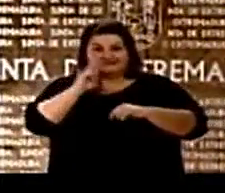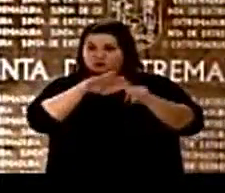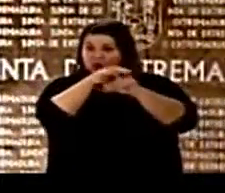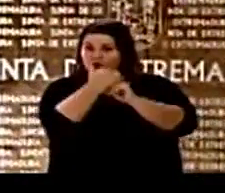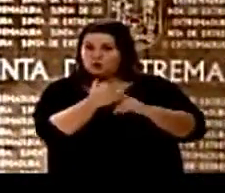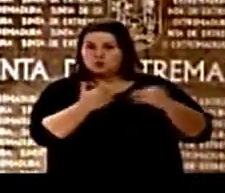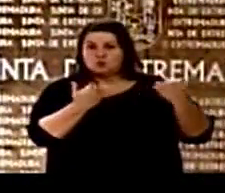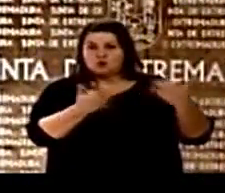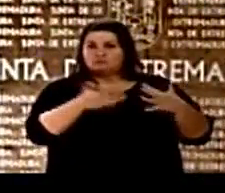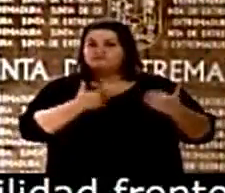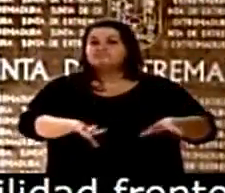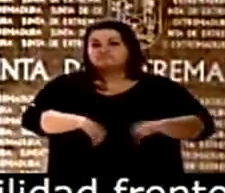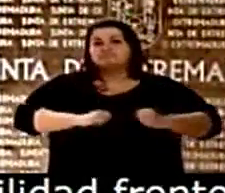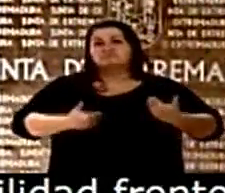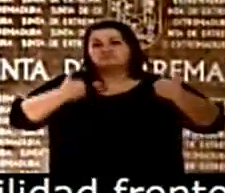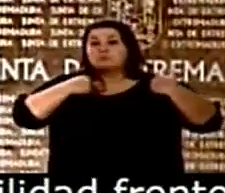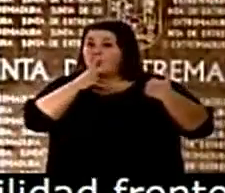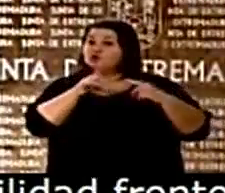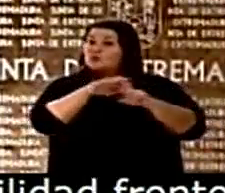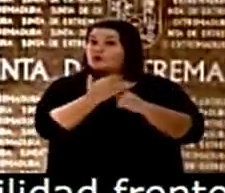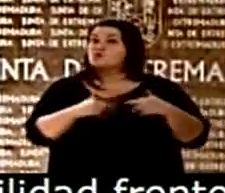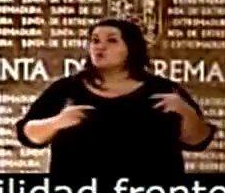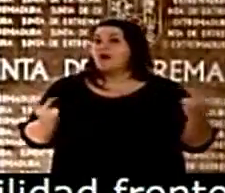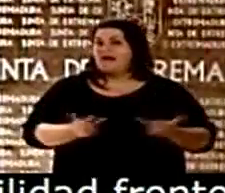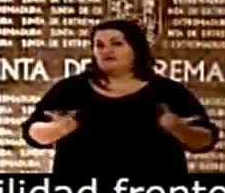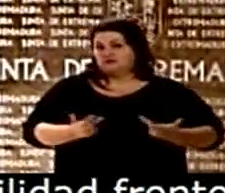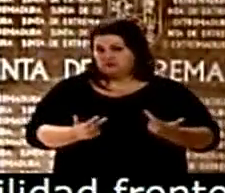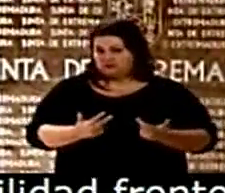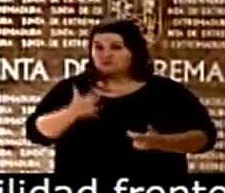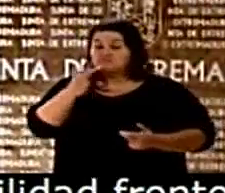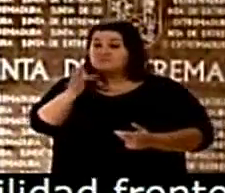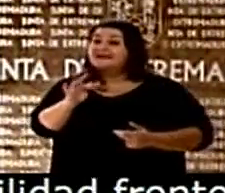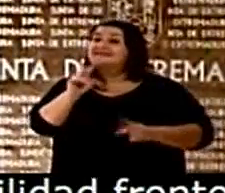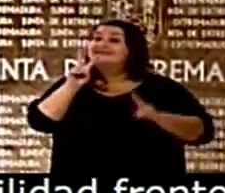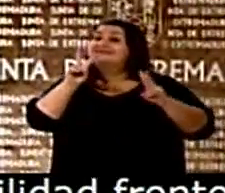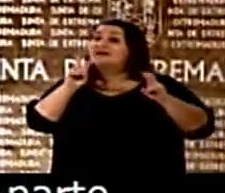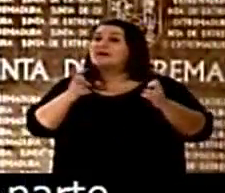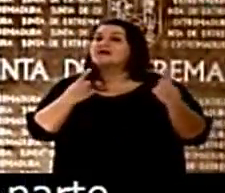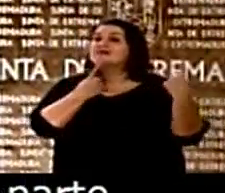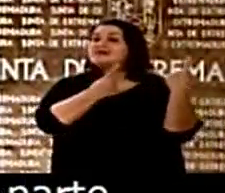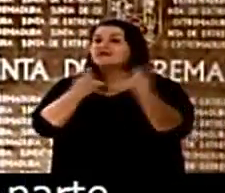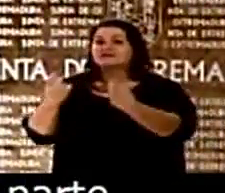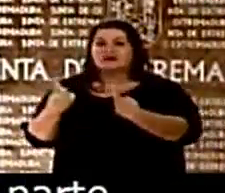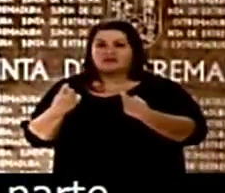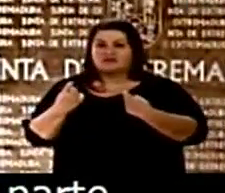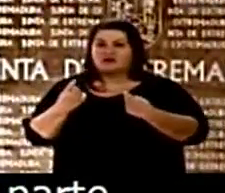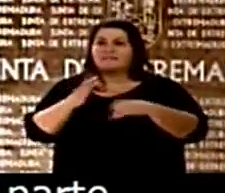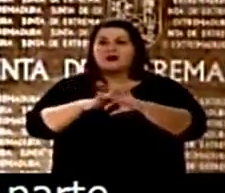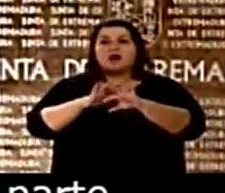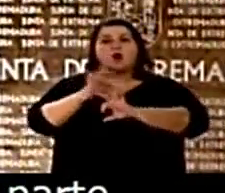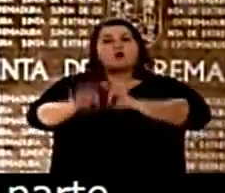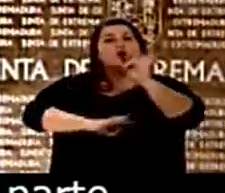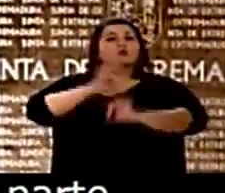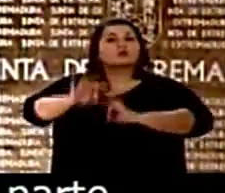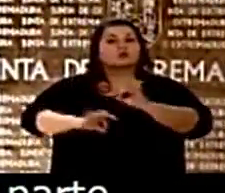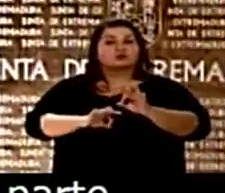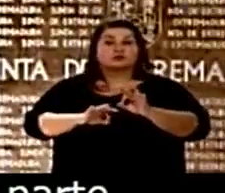situación, que por una parte es grave y por otra parte también respecto a la necesidad de articular desde un punto de